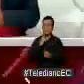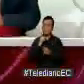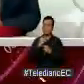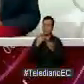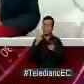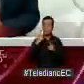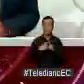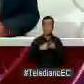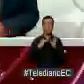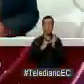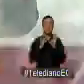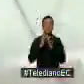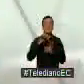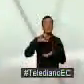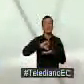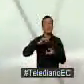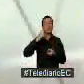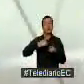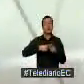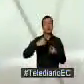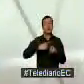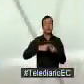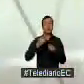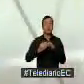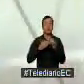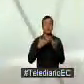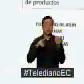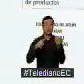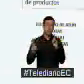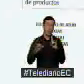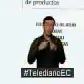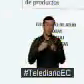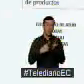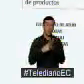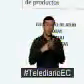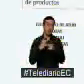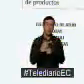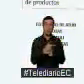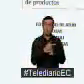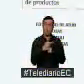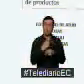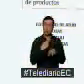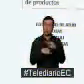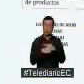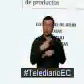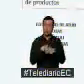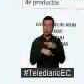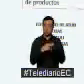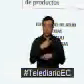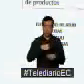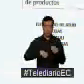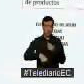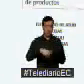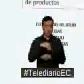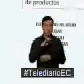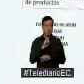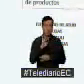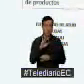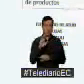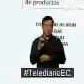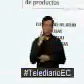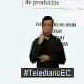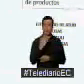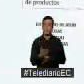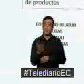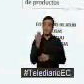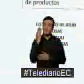en el mes de abril en la ciudad de Quito se va a realizar la segunda reunión del Consejo de Comercio e Inversiones, del TIC, por sus siglas en